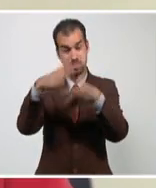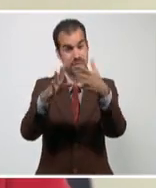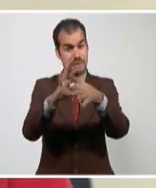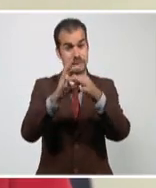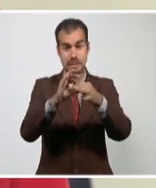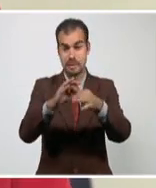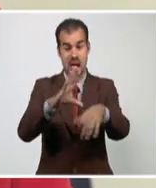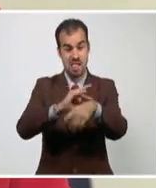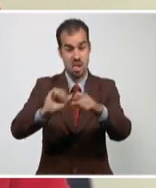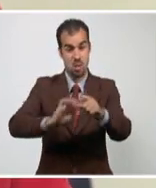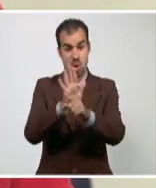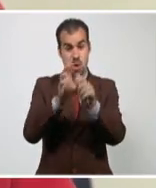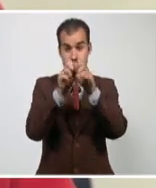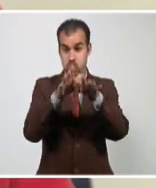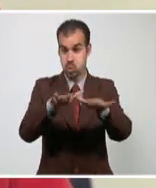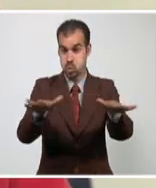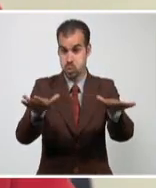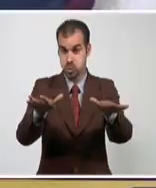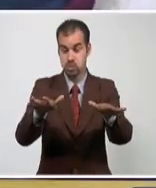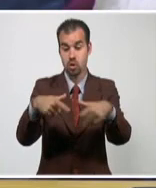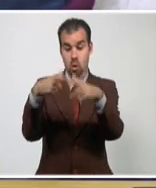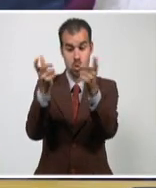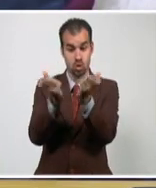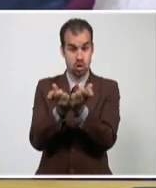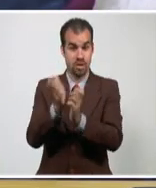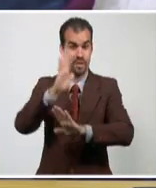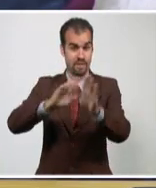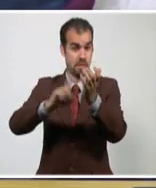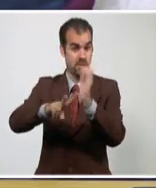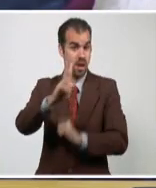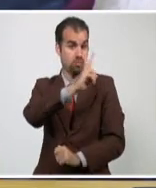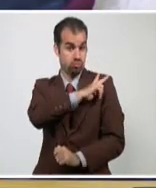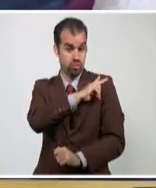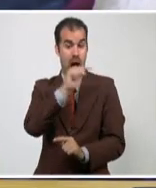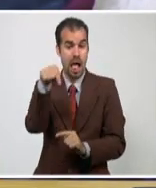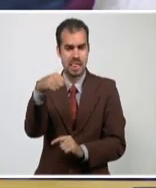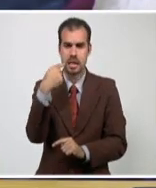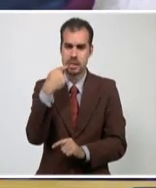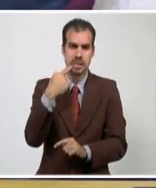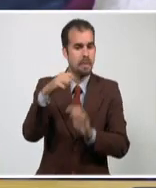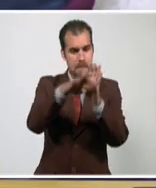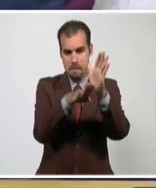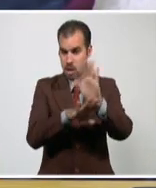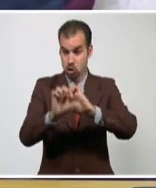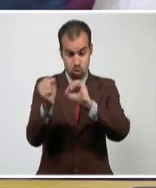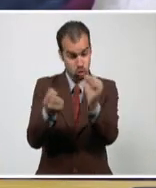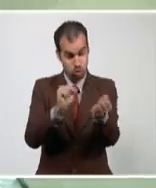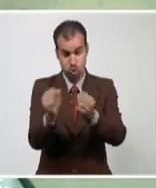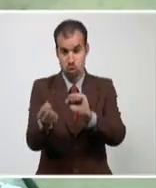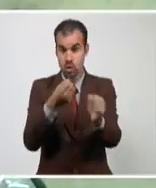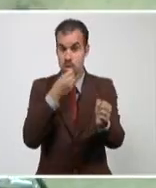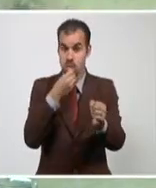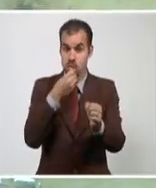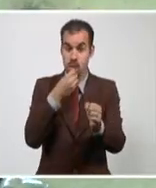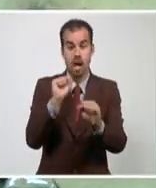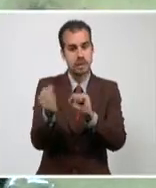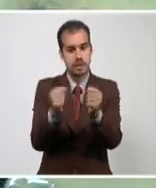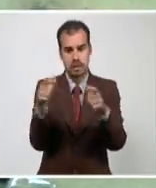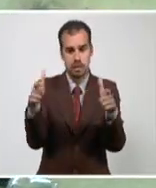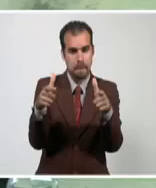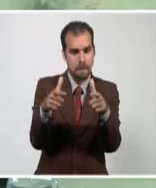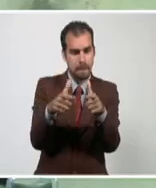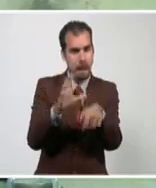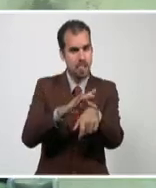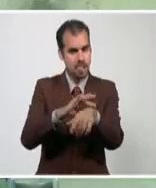Provincial, presidido por Yanina de la Nuez Aglish, extrema las medidas para la contención de la pandemia. Las actividades de la